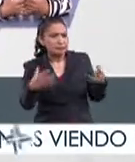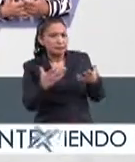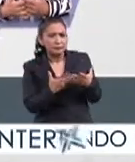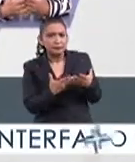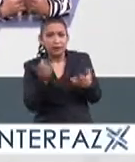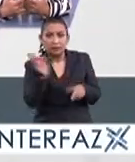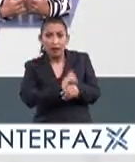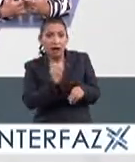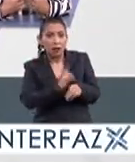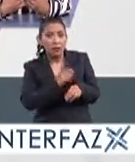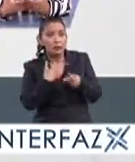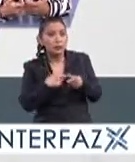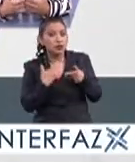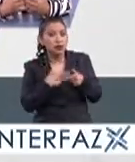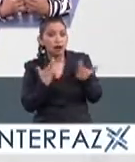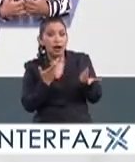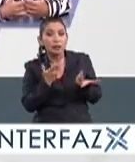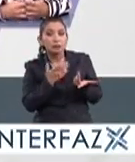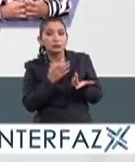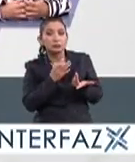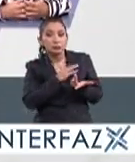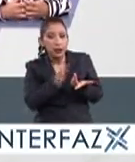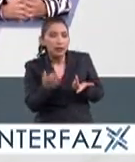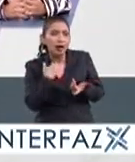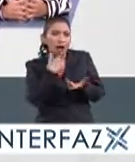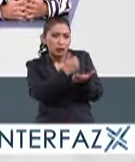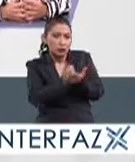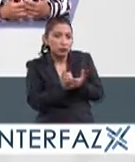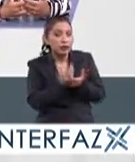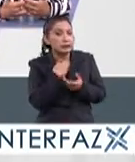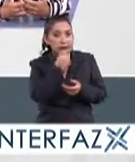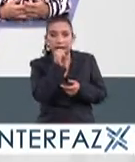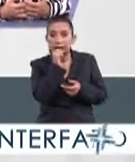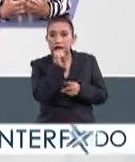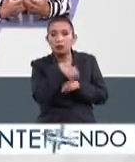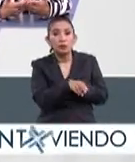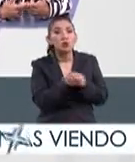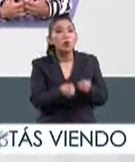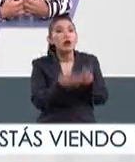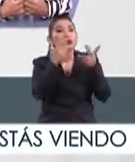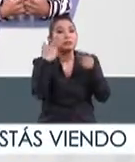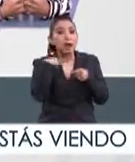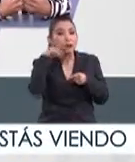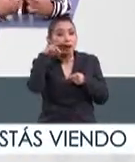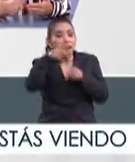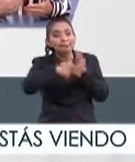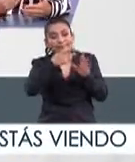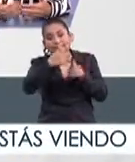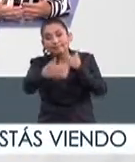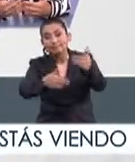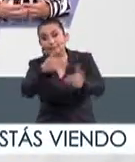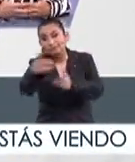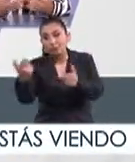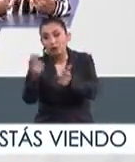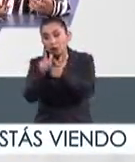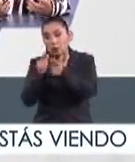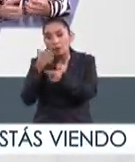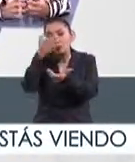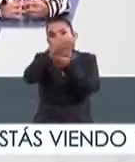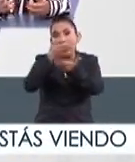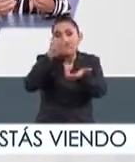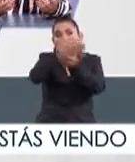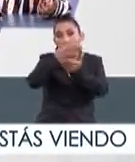limitados diarios de personas que van a poder pedir asilo. Todavía no tenemos cifras, pero lo estaremos viendo a medida que la caravana avance y que